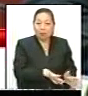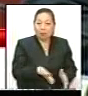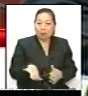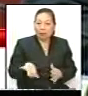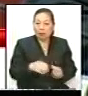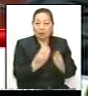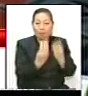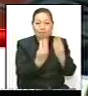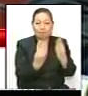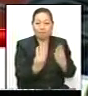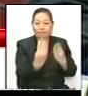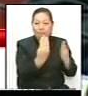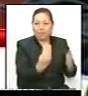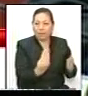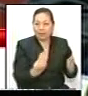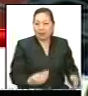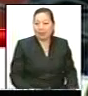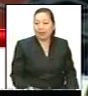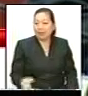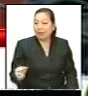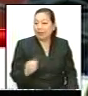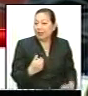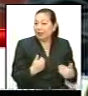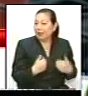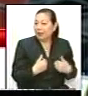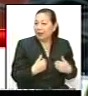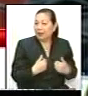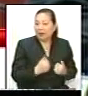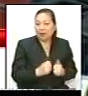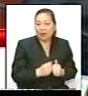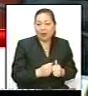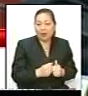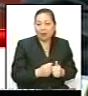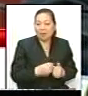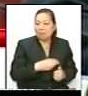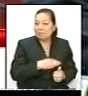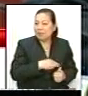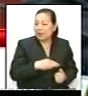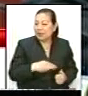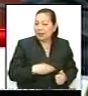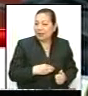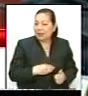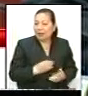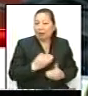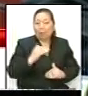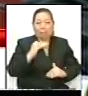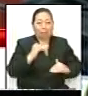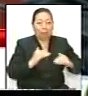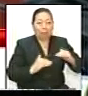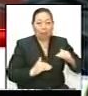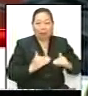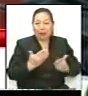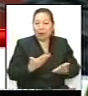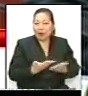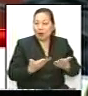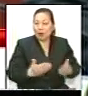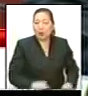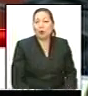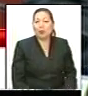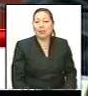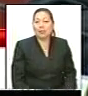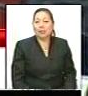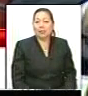muros de época prehispánica sin contar con la autorización del Ministerio, alterando los bienes inmuebles